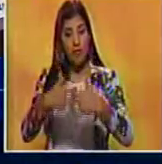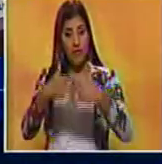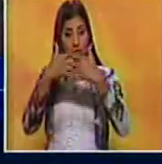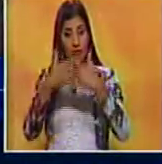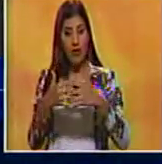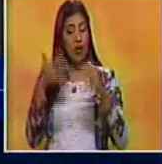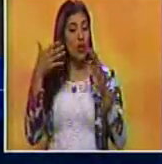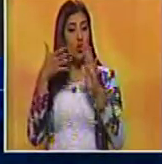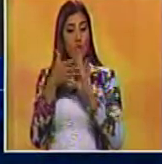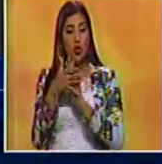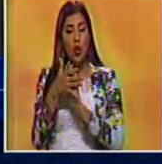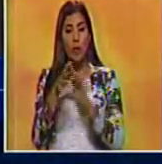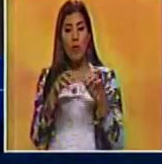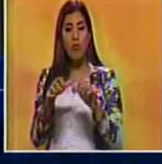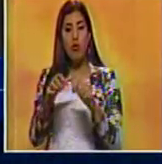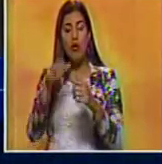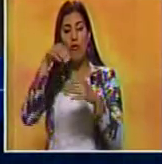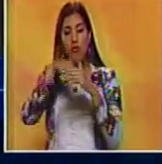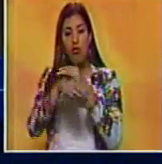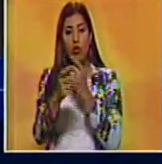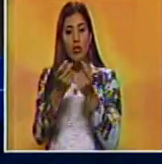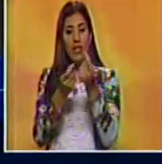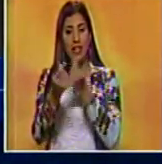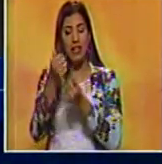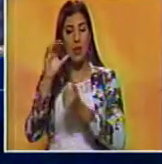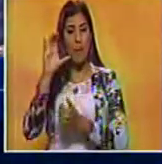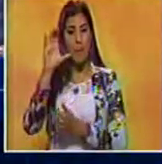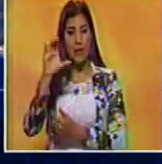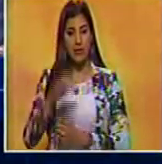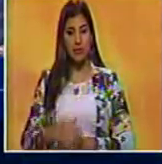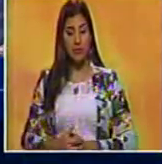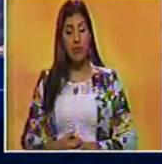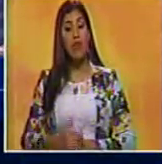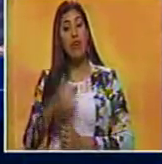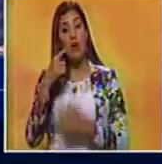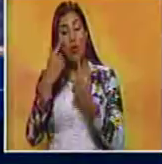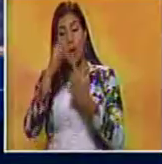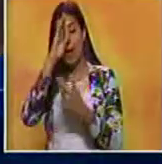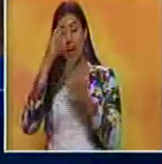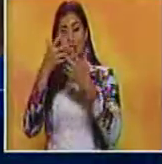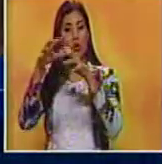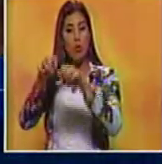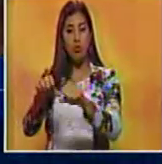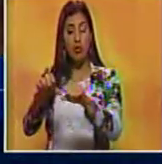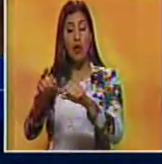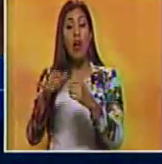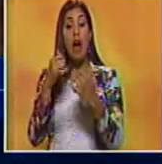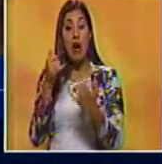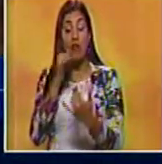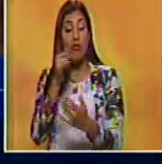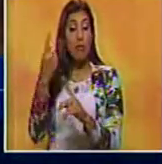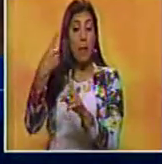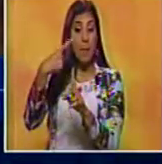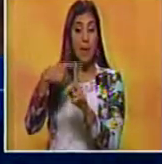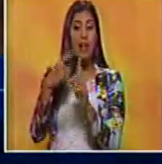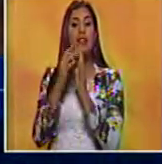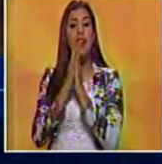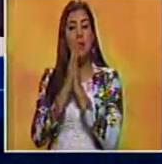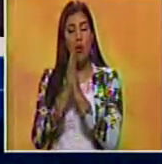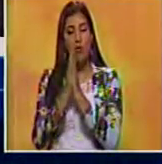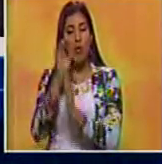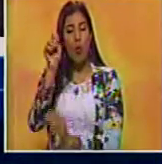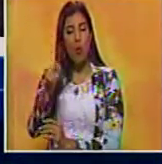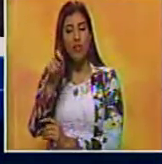a través del congelamiento de fondos del país persa en bancos norteamericanos. Teherán además reclama que los